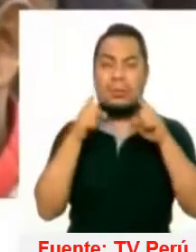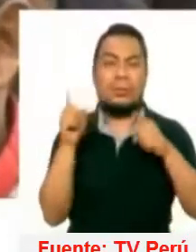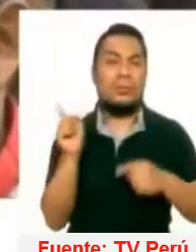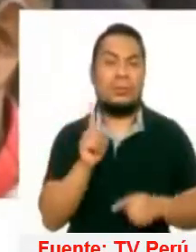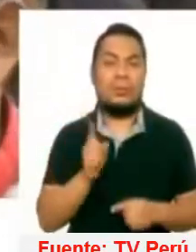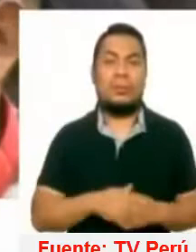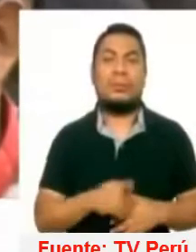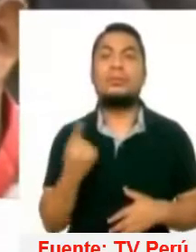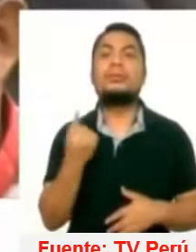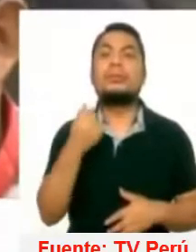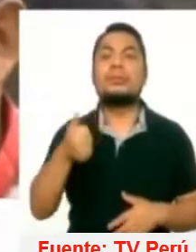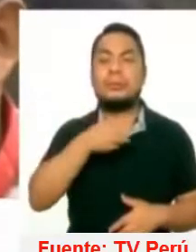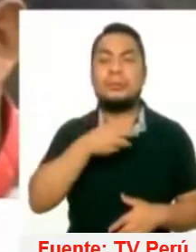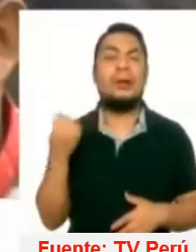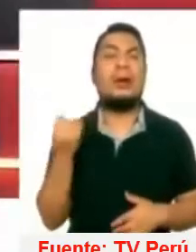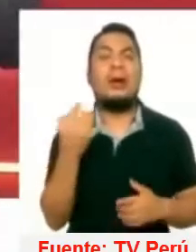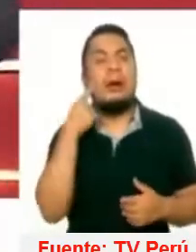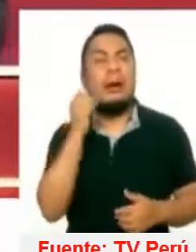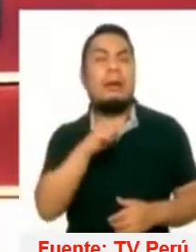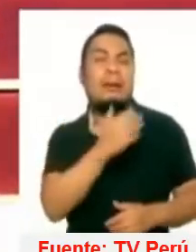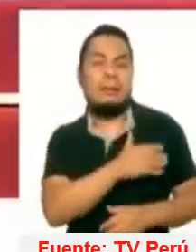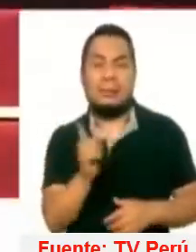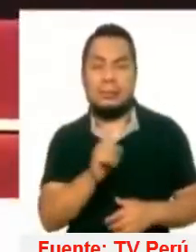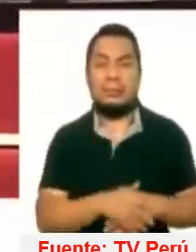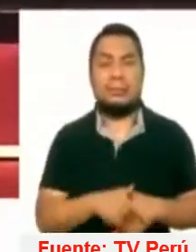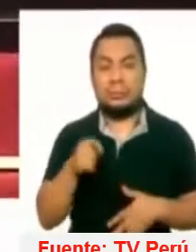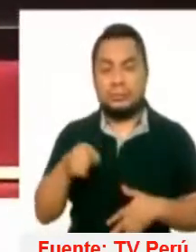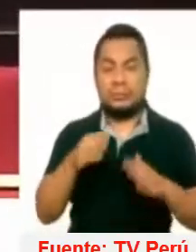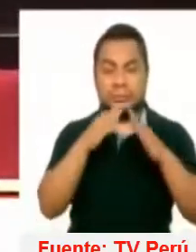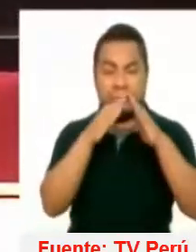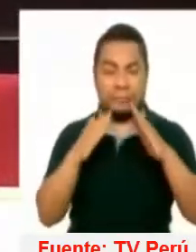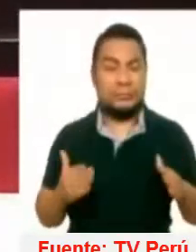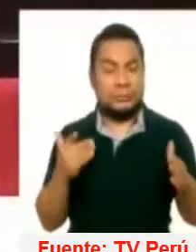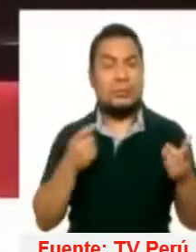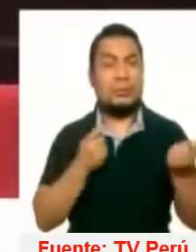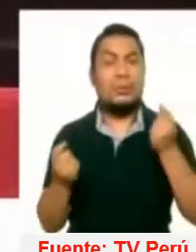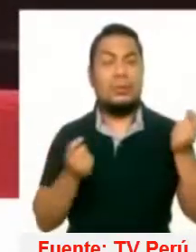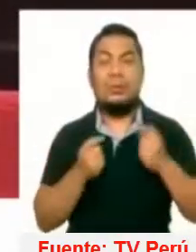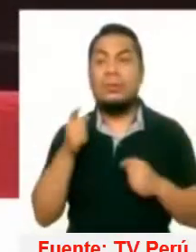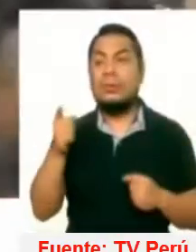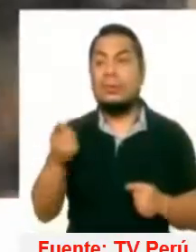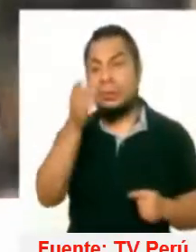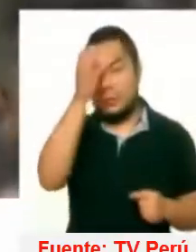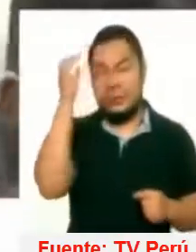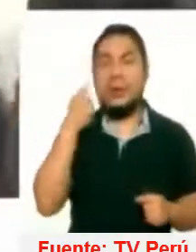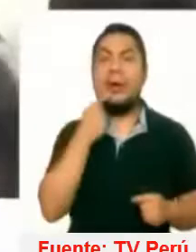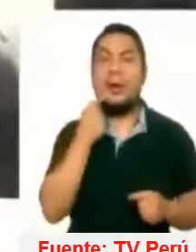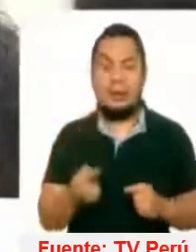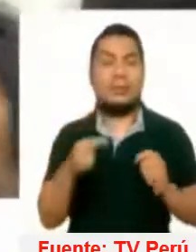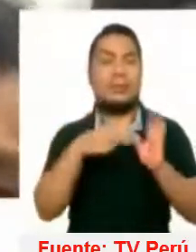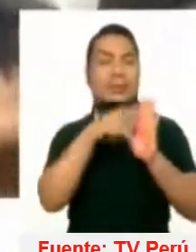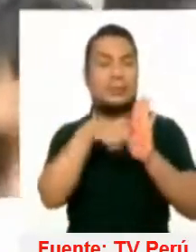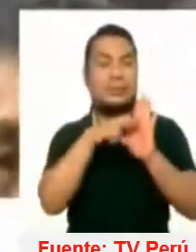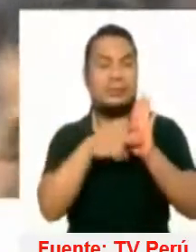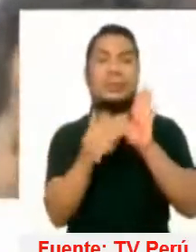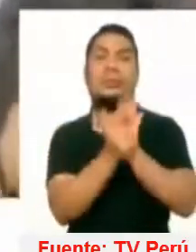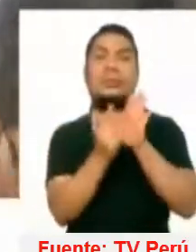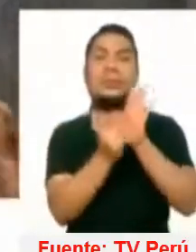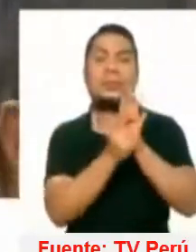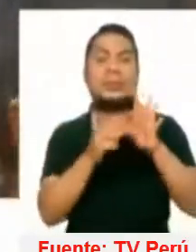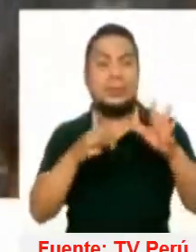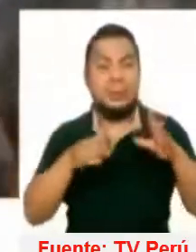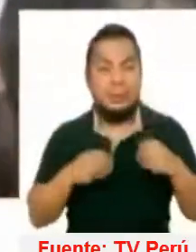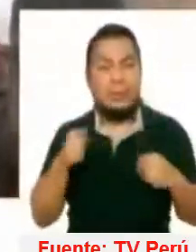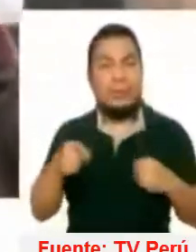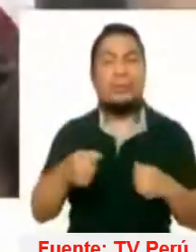sirven eso para sacar algunos réditos. En el patio de honor de la Casa de Gobierno, el mandatario anunció la reglamentación de la ley que